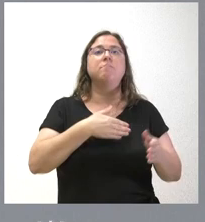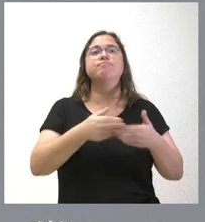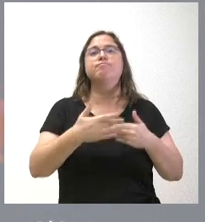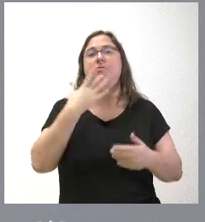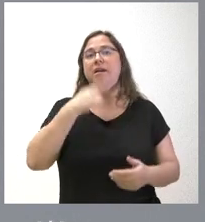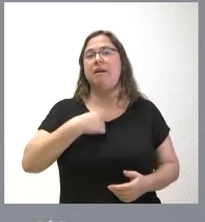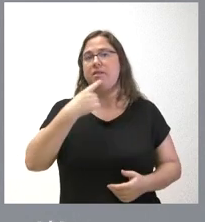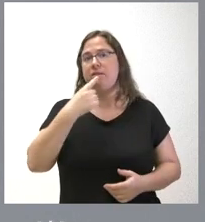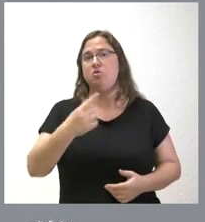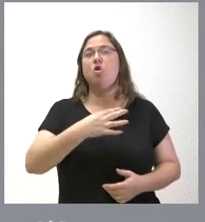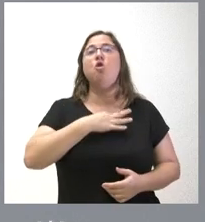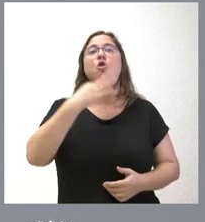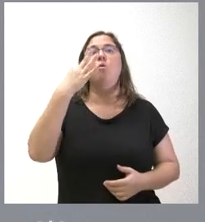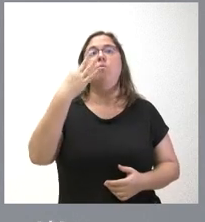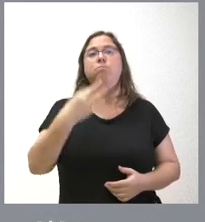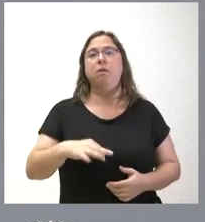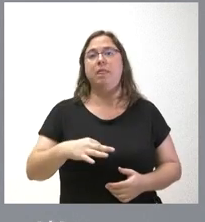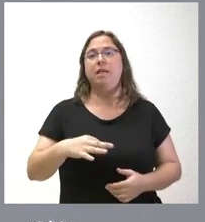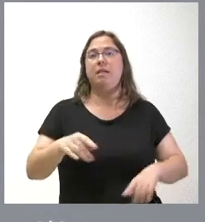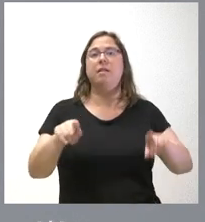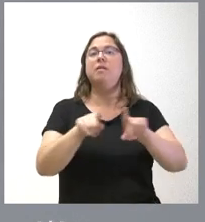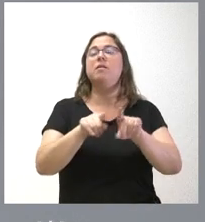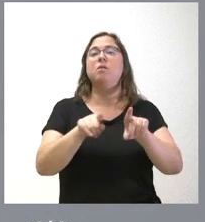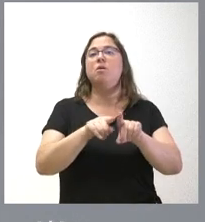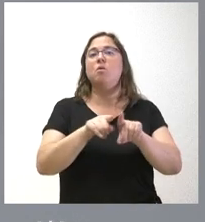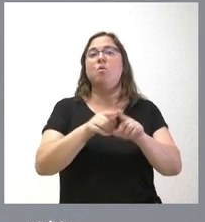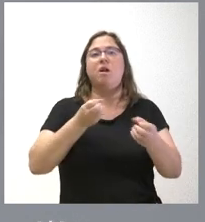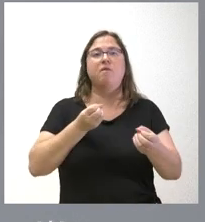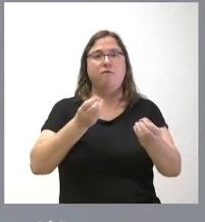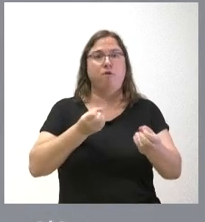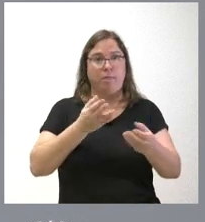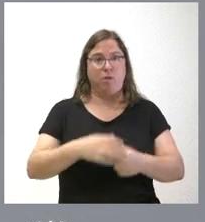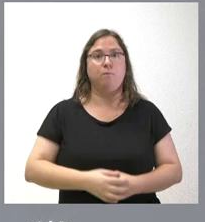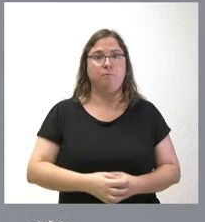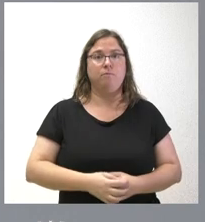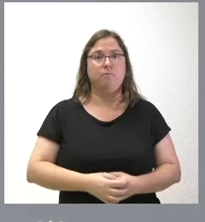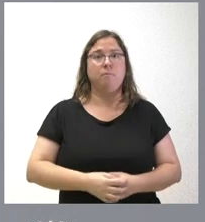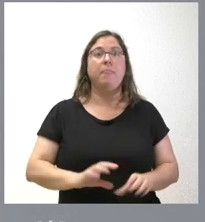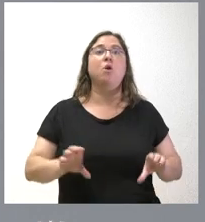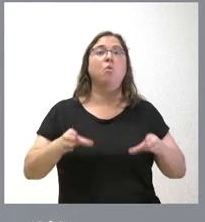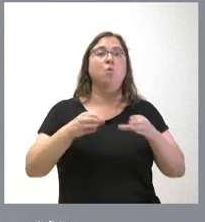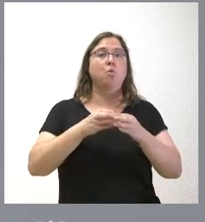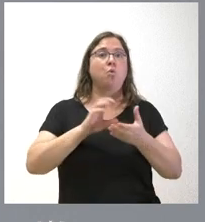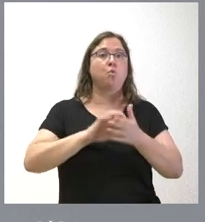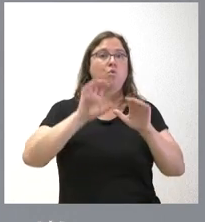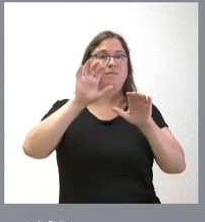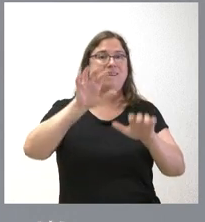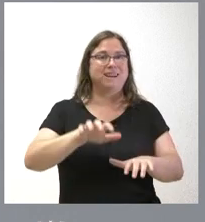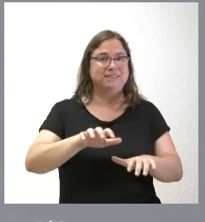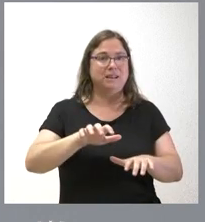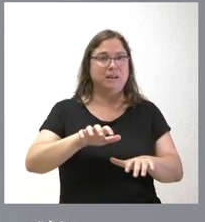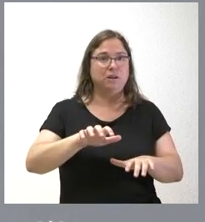que quizá lo mejor tiene más capacidad de darle información que yo la junta de Castilla y león no ha